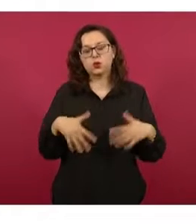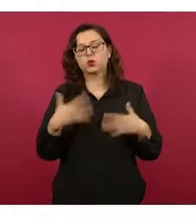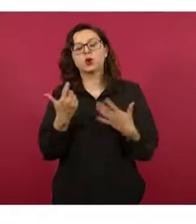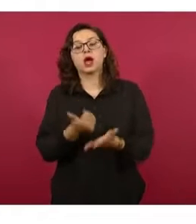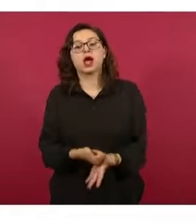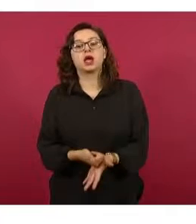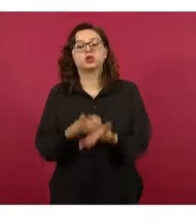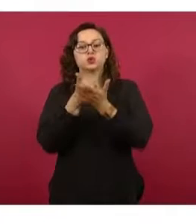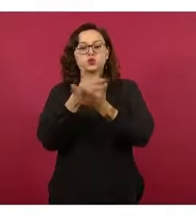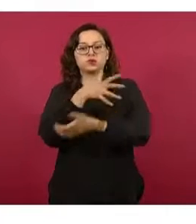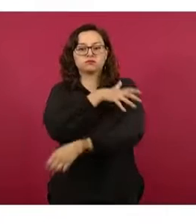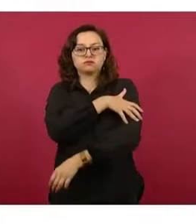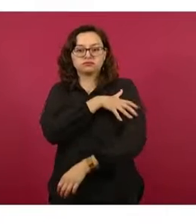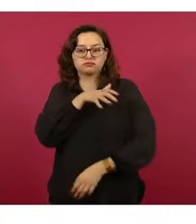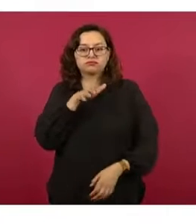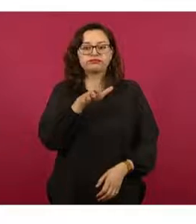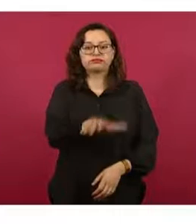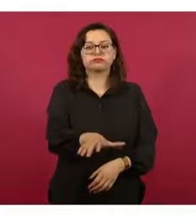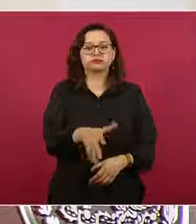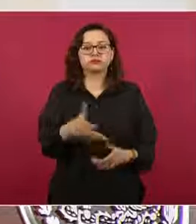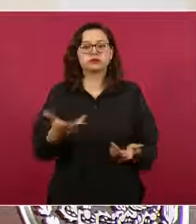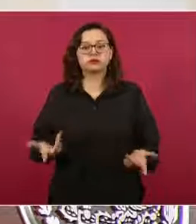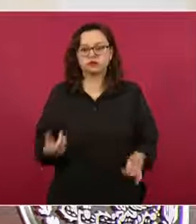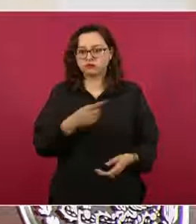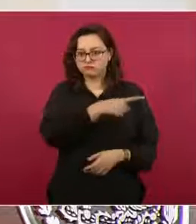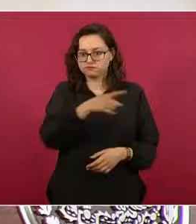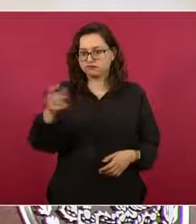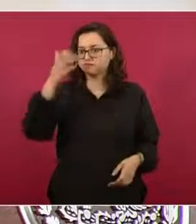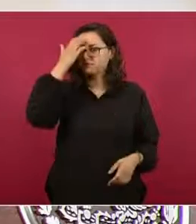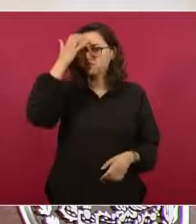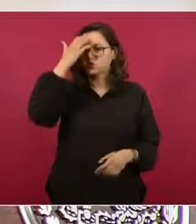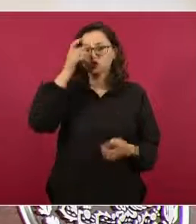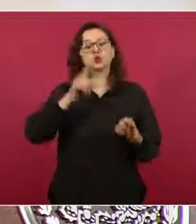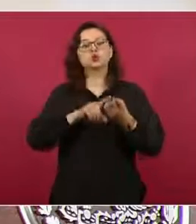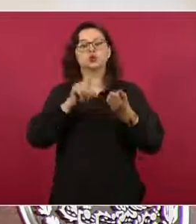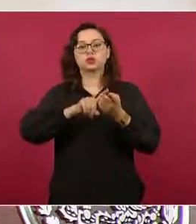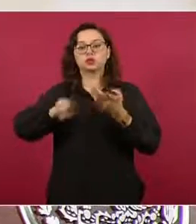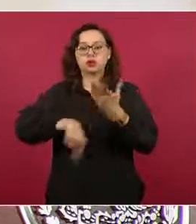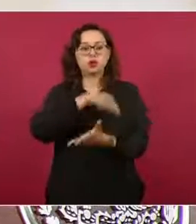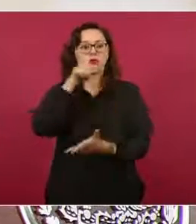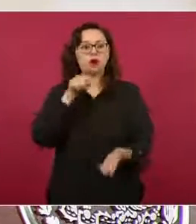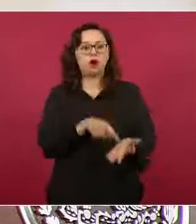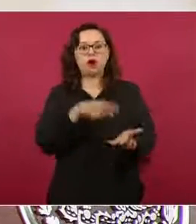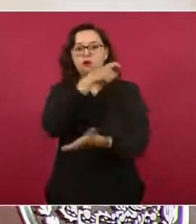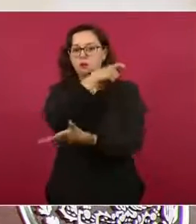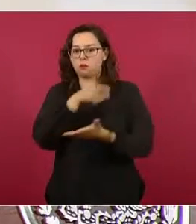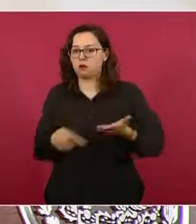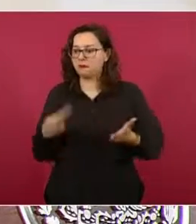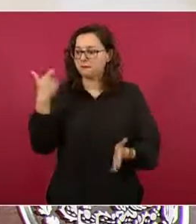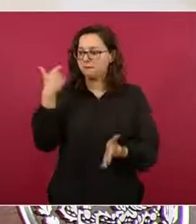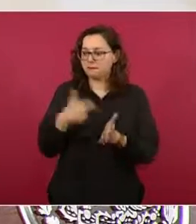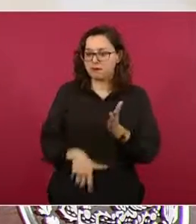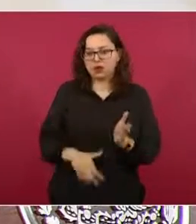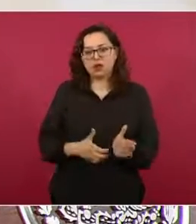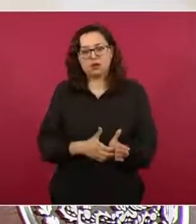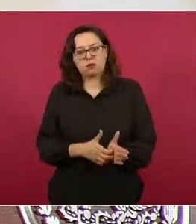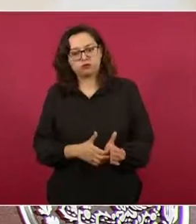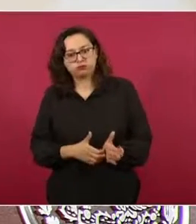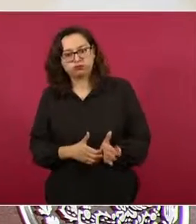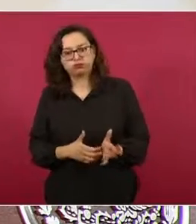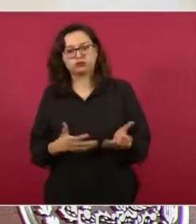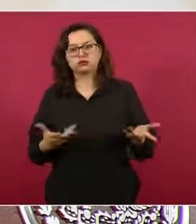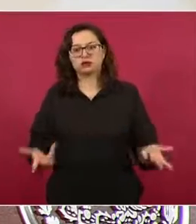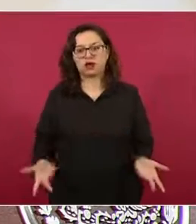poder saber dónde nos conviene ir a comprar estos paquetes para ahorrar a la familia y no